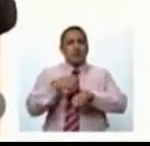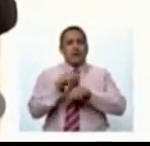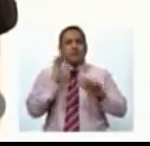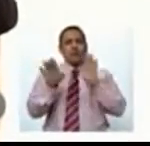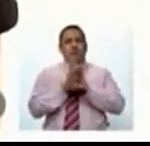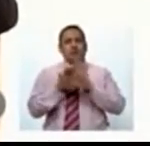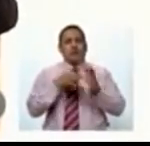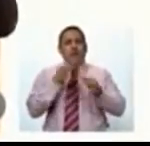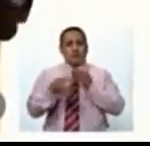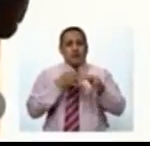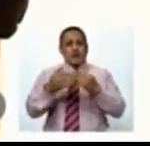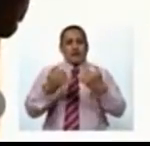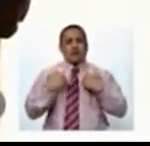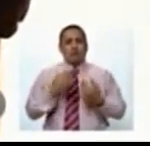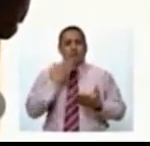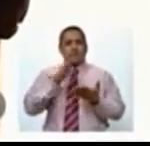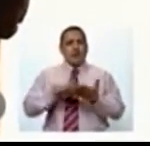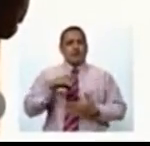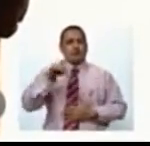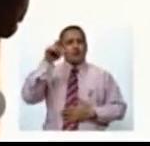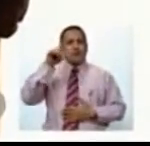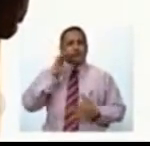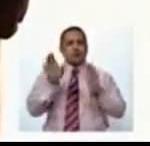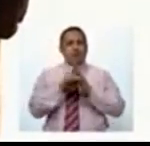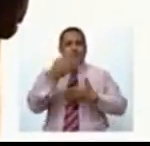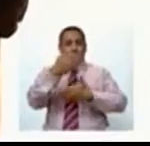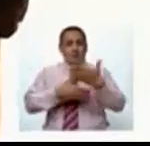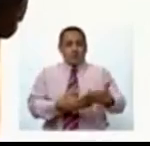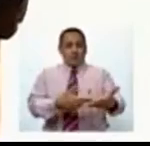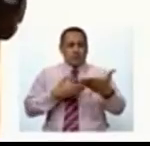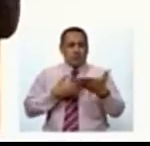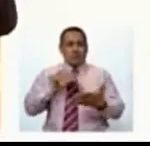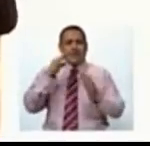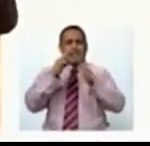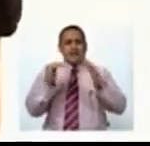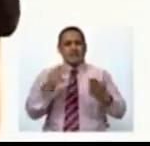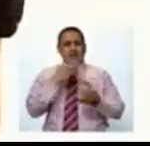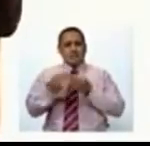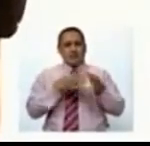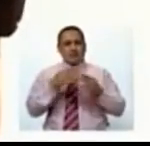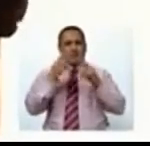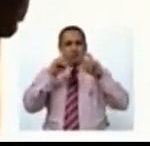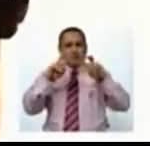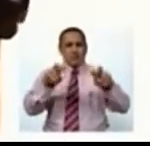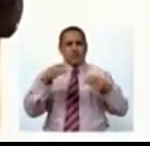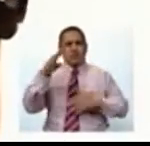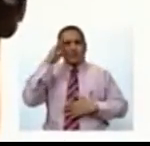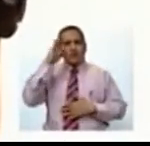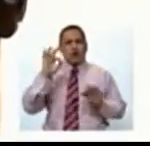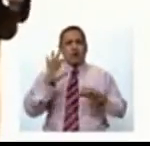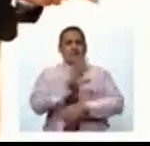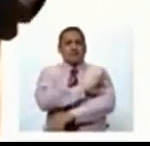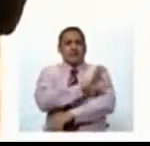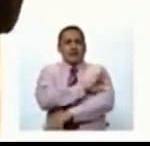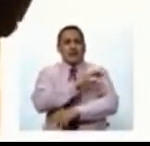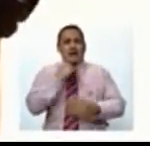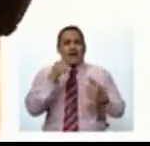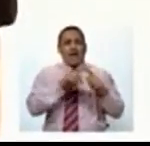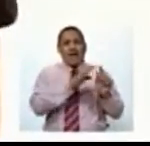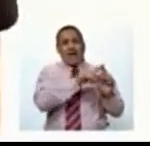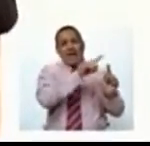que tuvimos la mala suerte de recibir una notificación en nuestra casa diciendo que estamos sujetos a una investigación policial o fiscal,